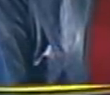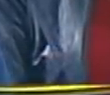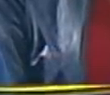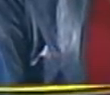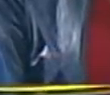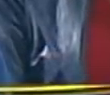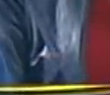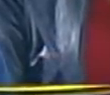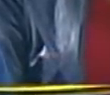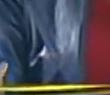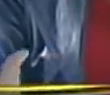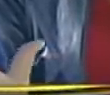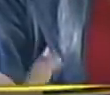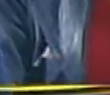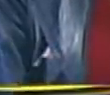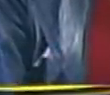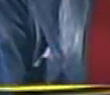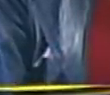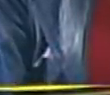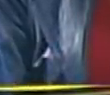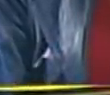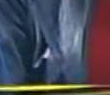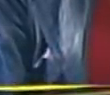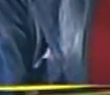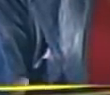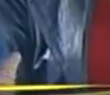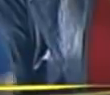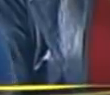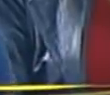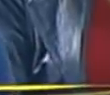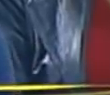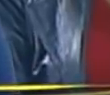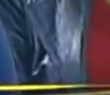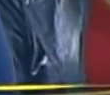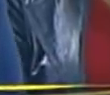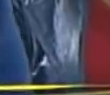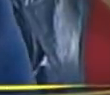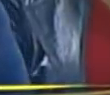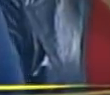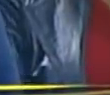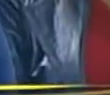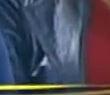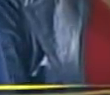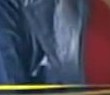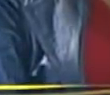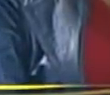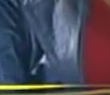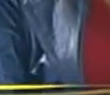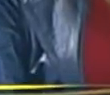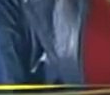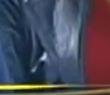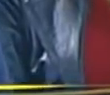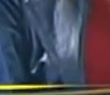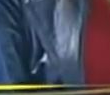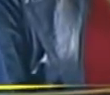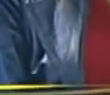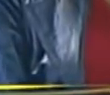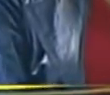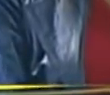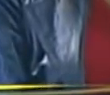emergencia, la morgue y la mayoría de los servicios. El sistema de